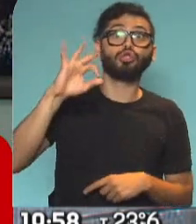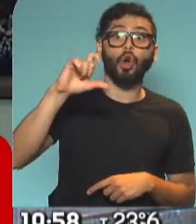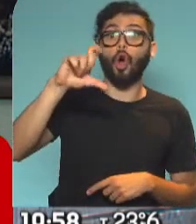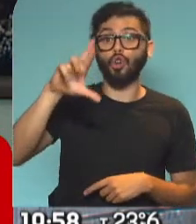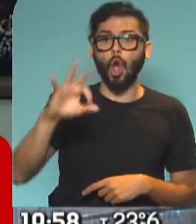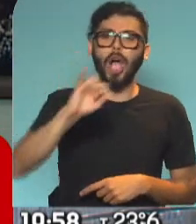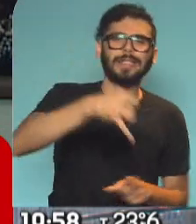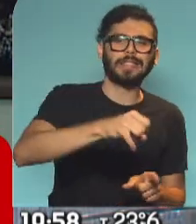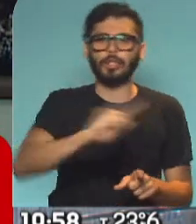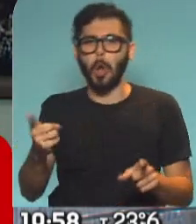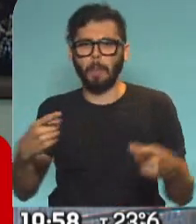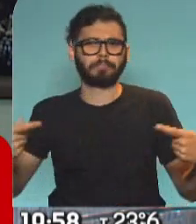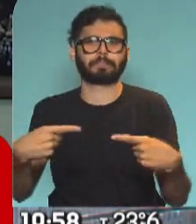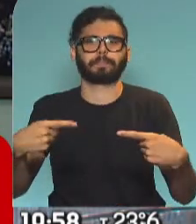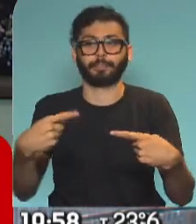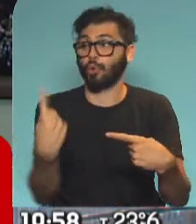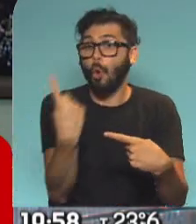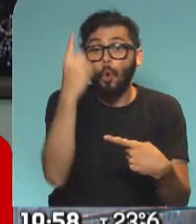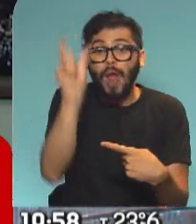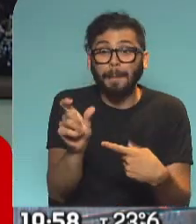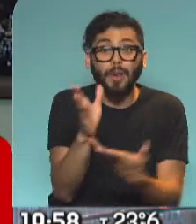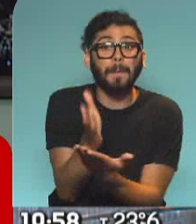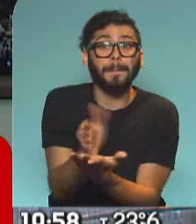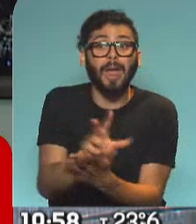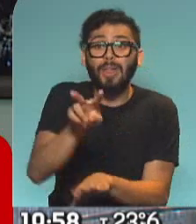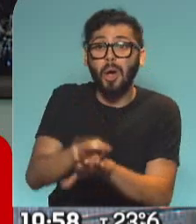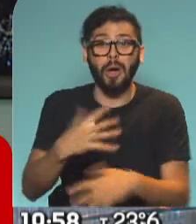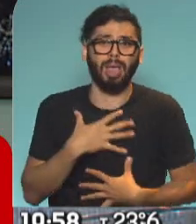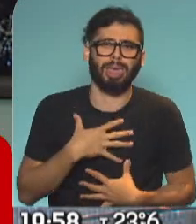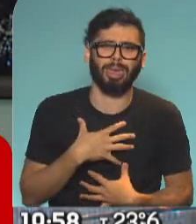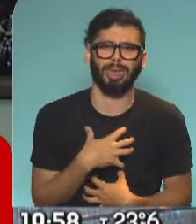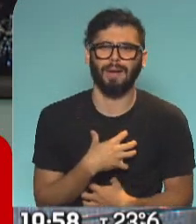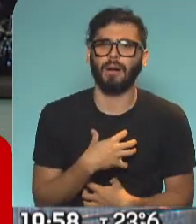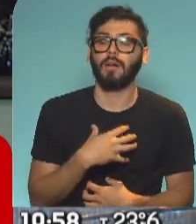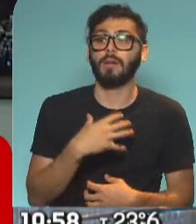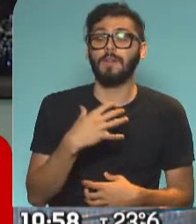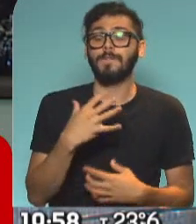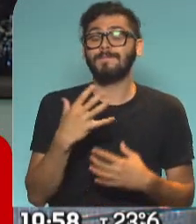no, había una persona que estaba agonizando y que era un familiar. ¿Qué le genera